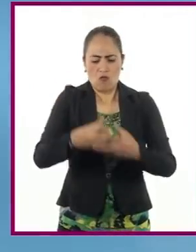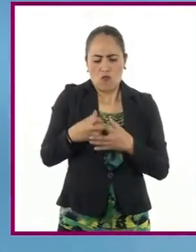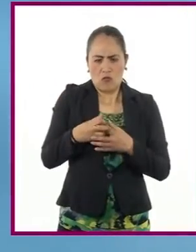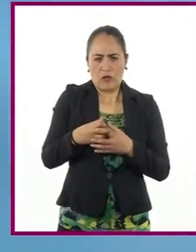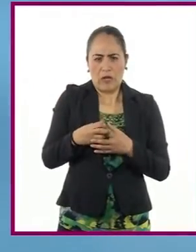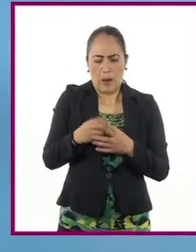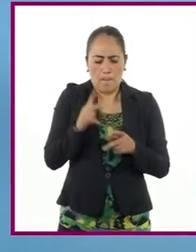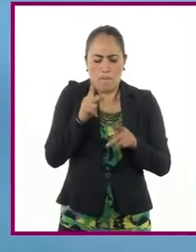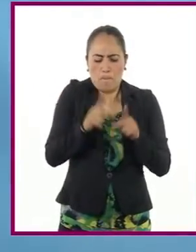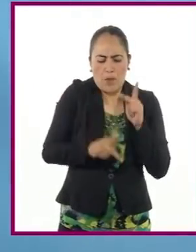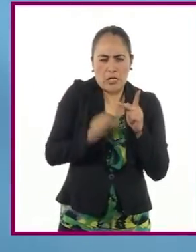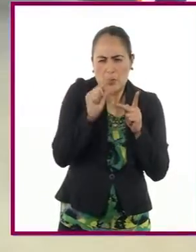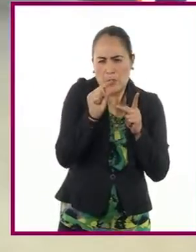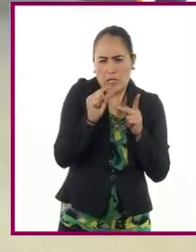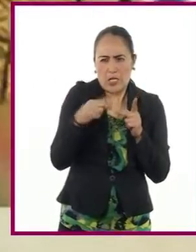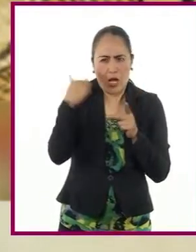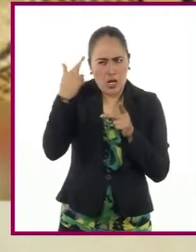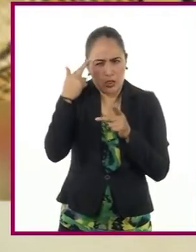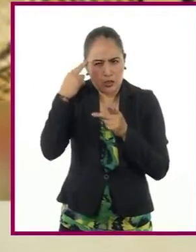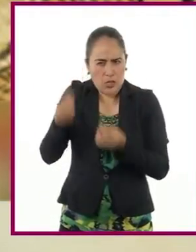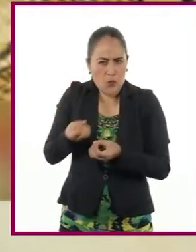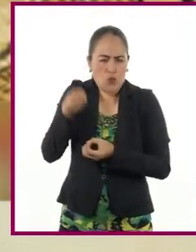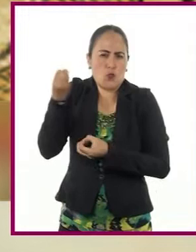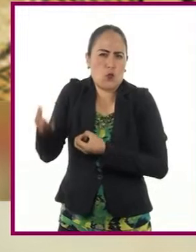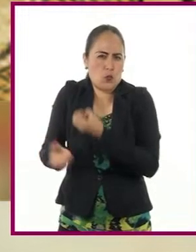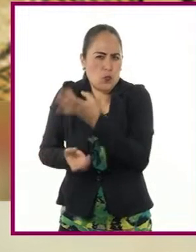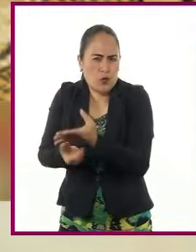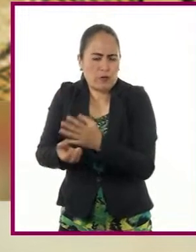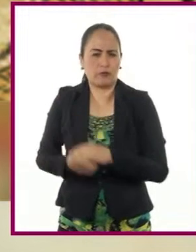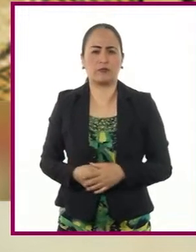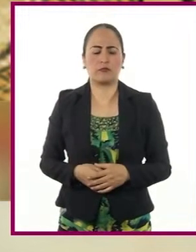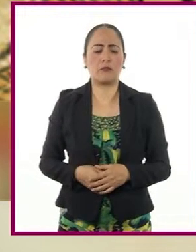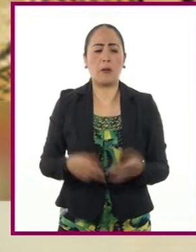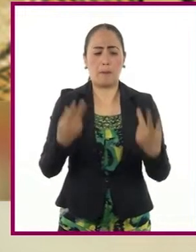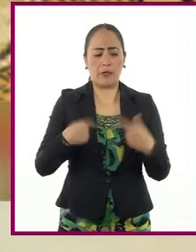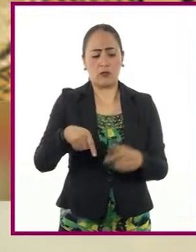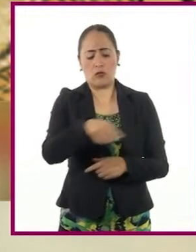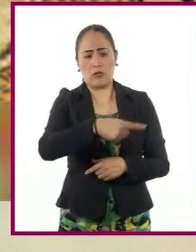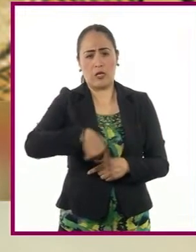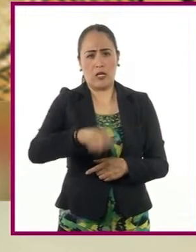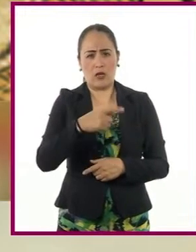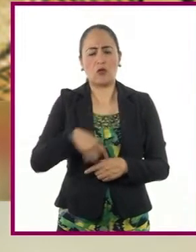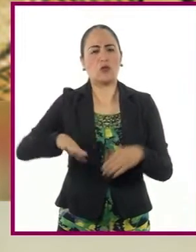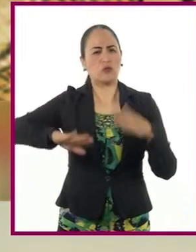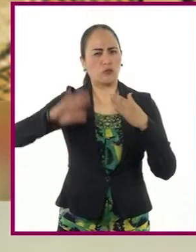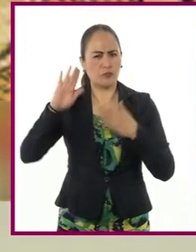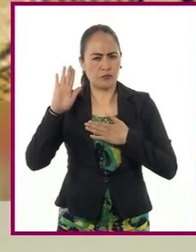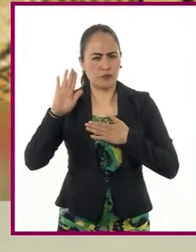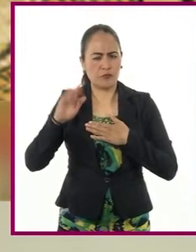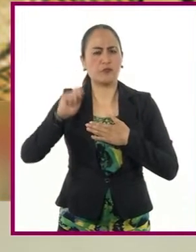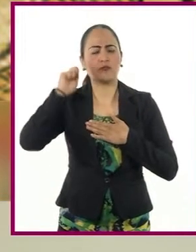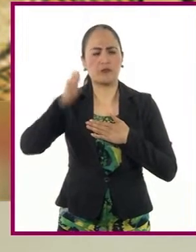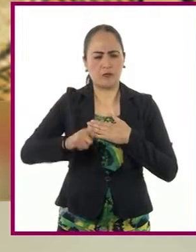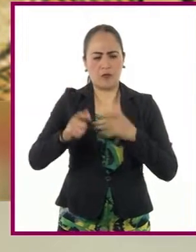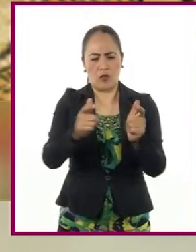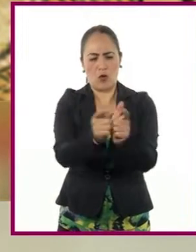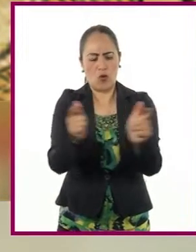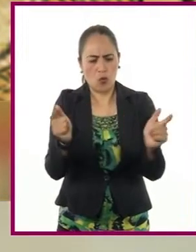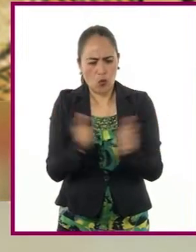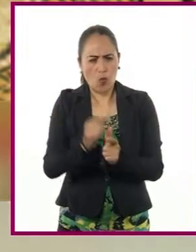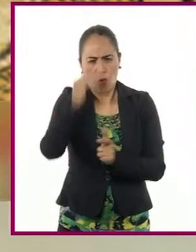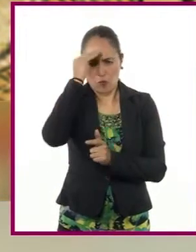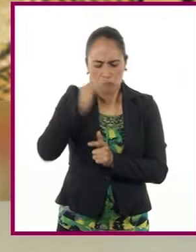corona. El compromiso que los encomenderos tenían era proteger al señorío y